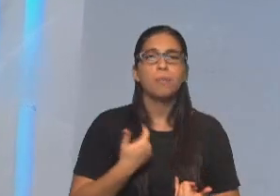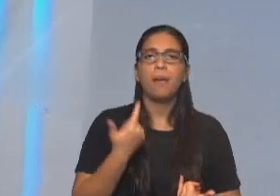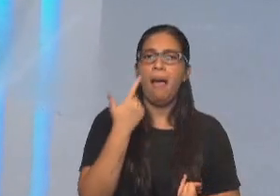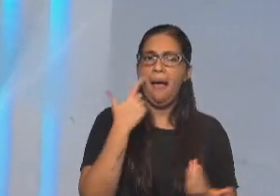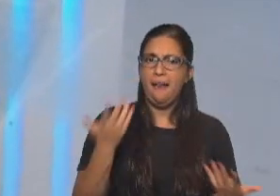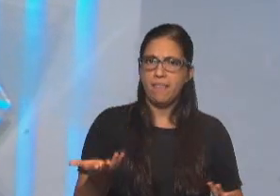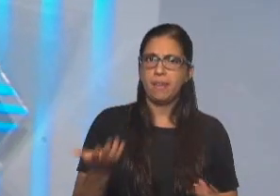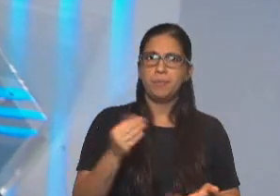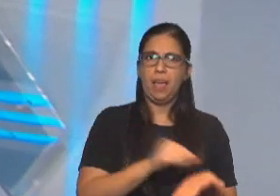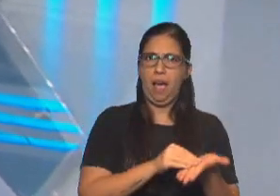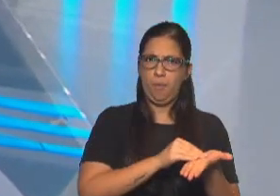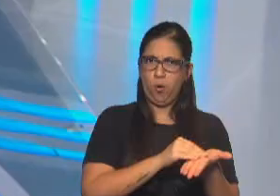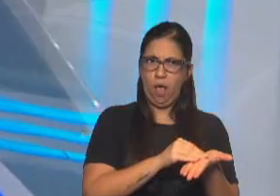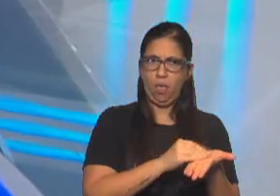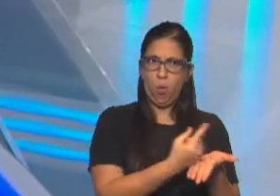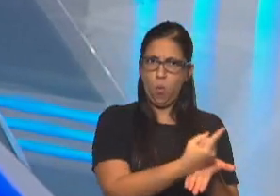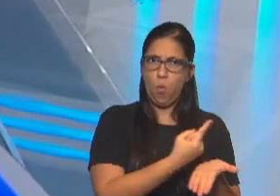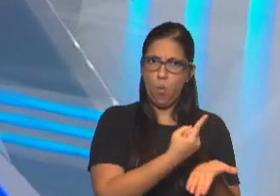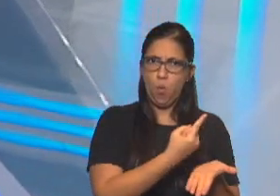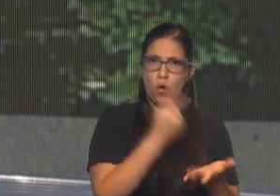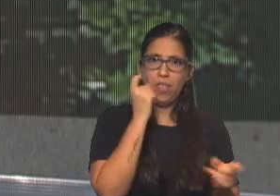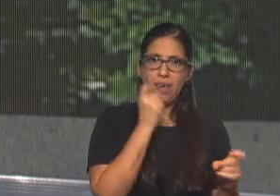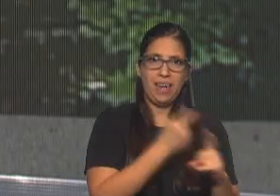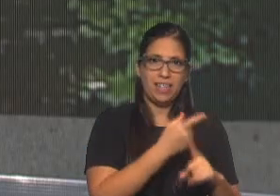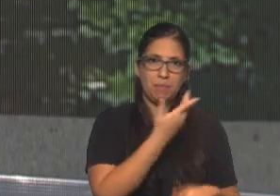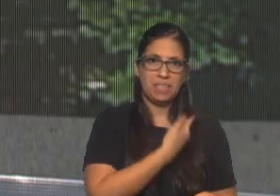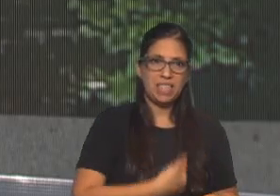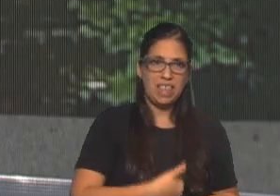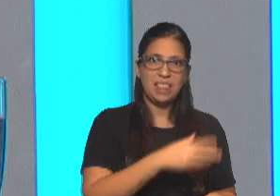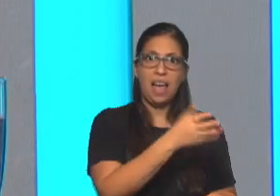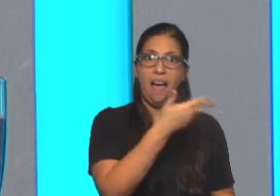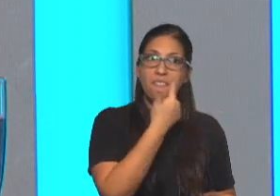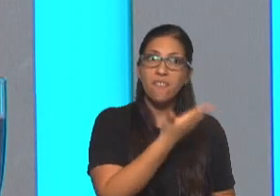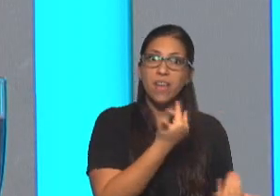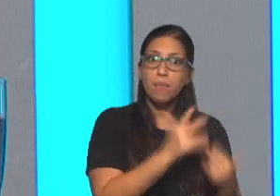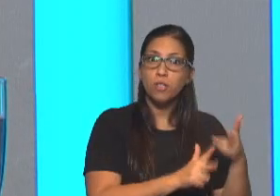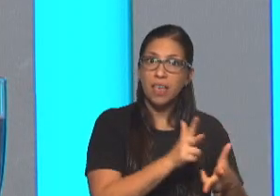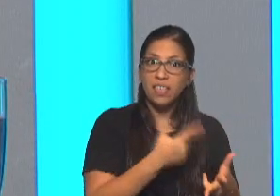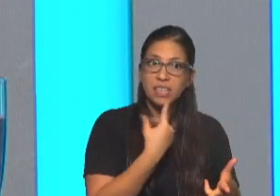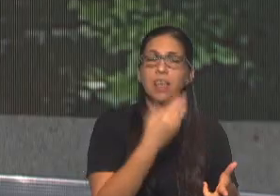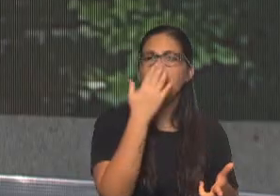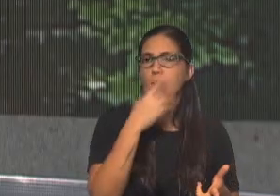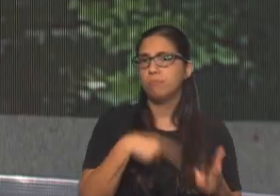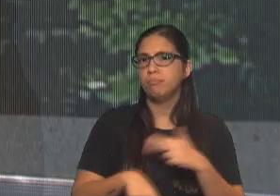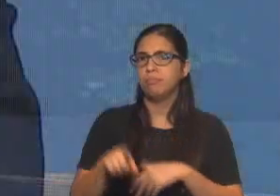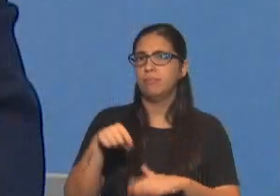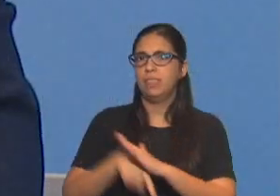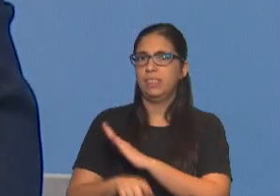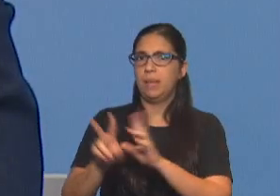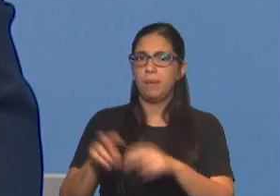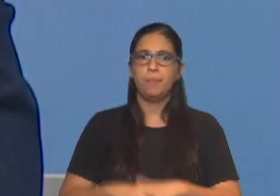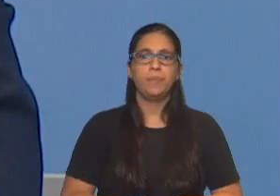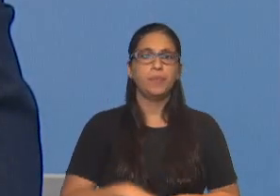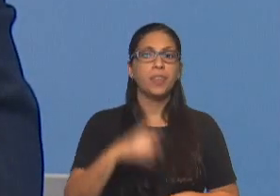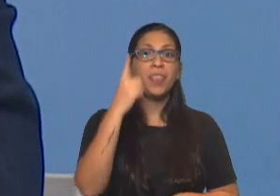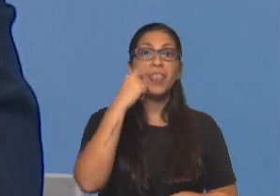Escuchamos al abogado o a uno de los abogados de la expresidenta y luego nos metemos en el tema. Sí, a Carlos Beraldi. Exacto, esto decía. En el día de